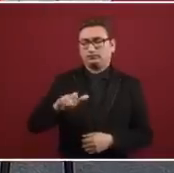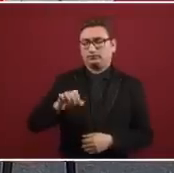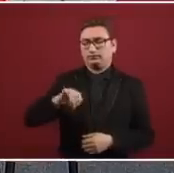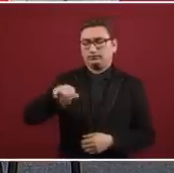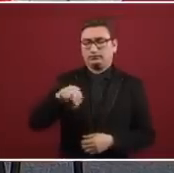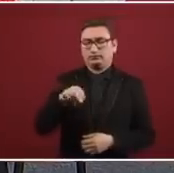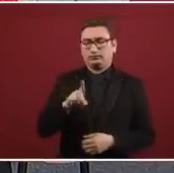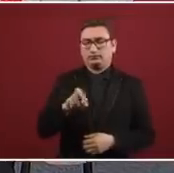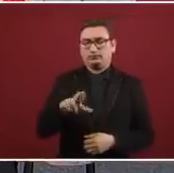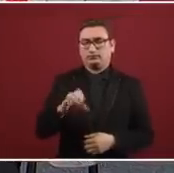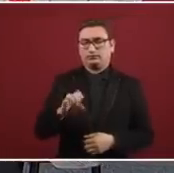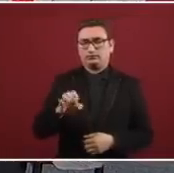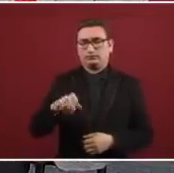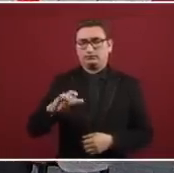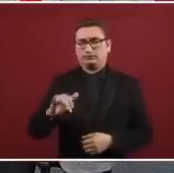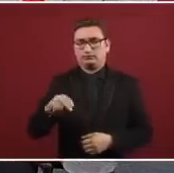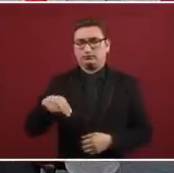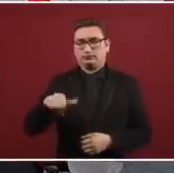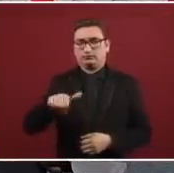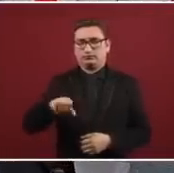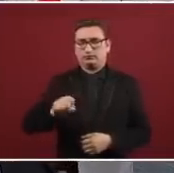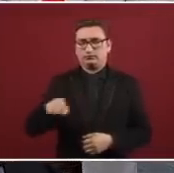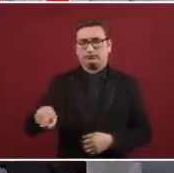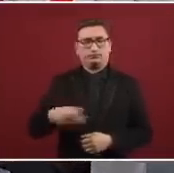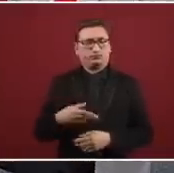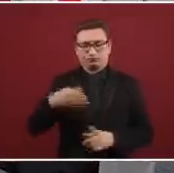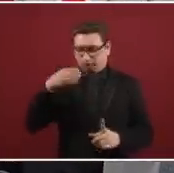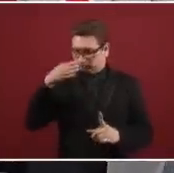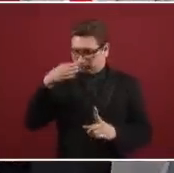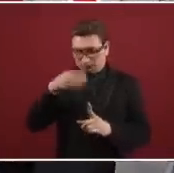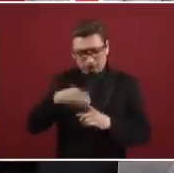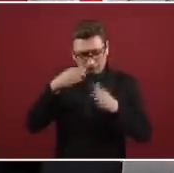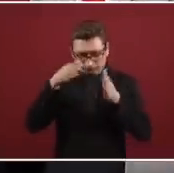Encinas está dedicado a esto